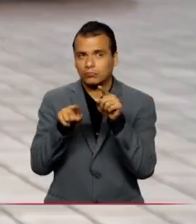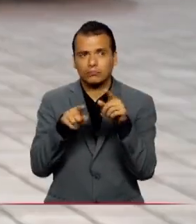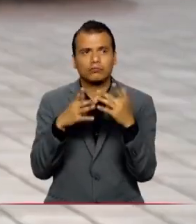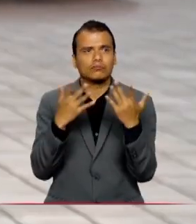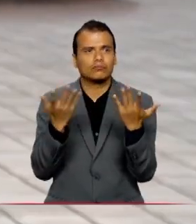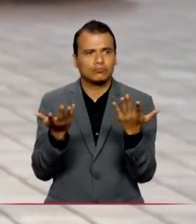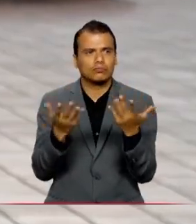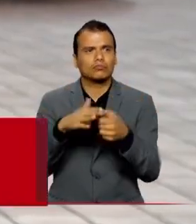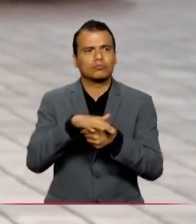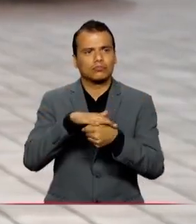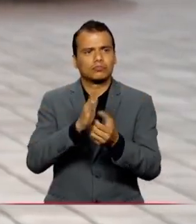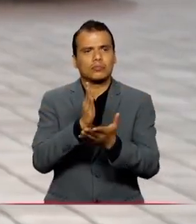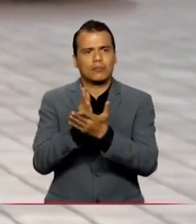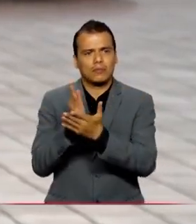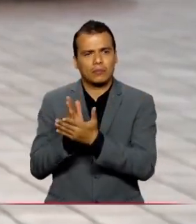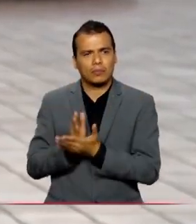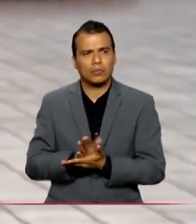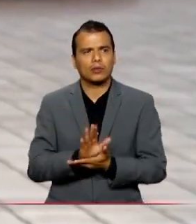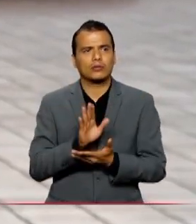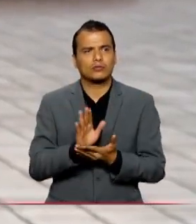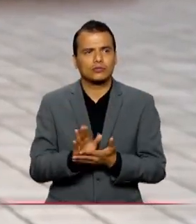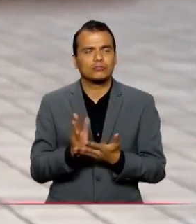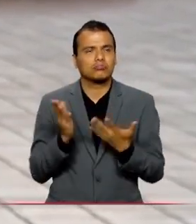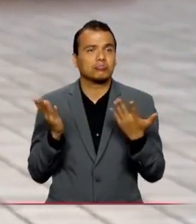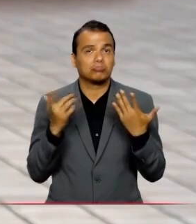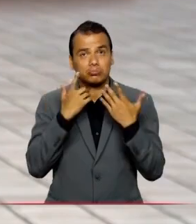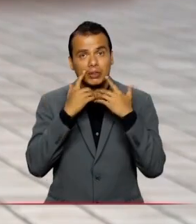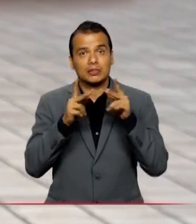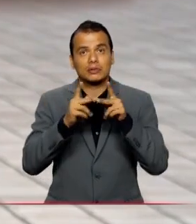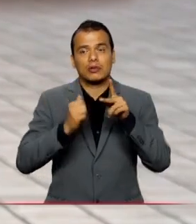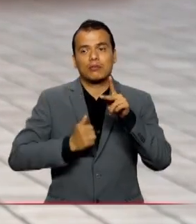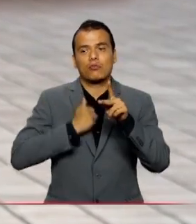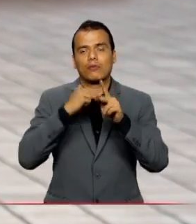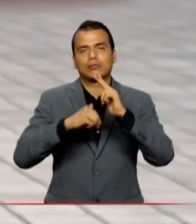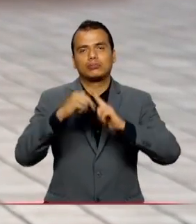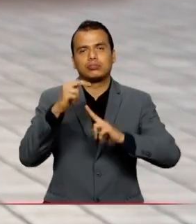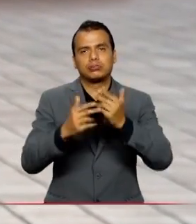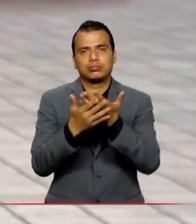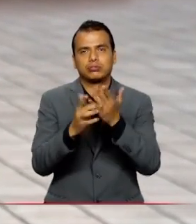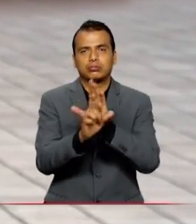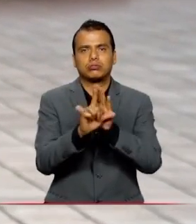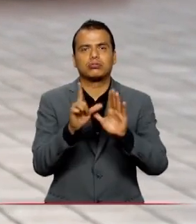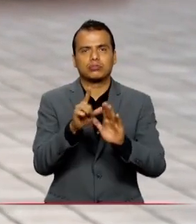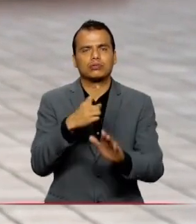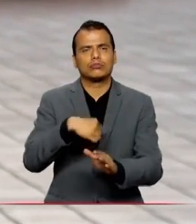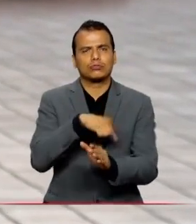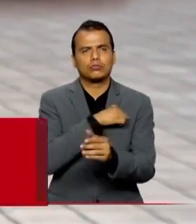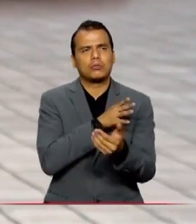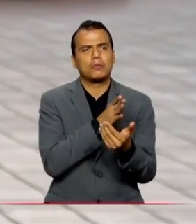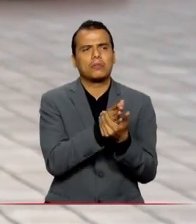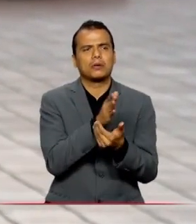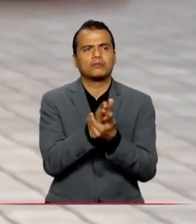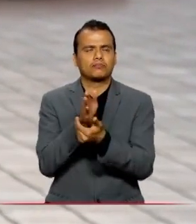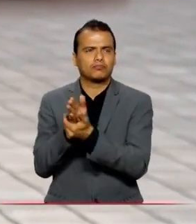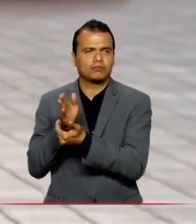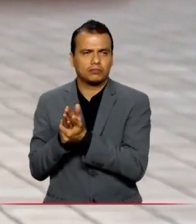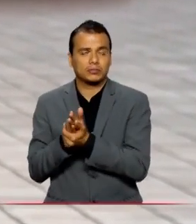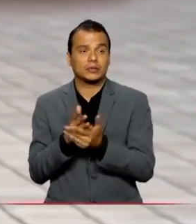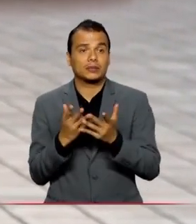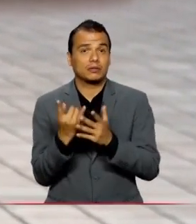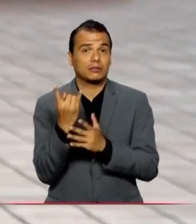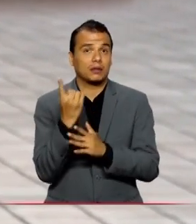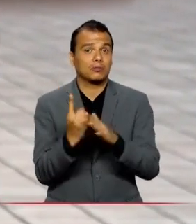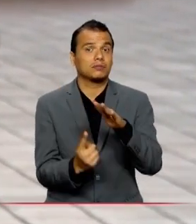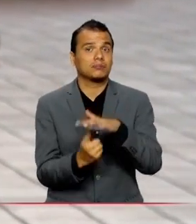hacen referencia a construcciones y ocupaciones indebidas en el espacio público. Con nuestros equipos vamos a hacer las visitas, hacer el seguimiento y en el caso de que se